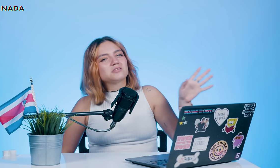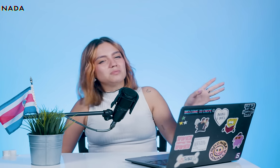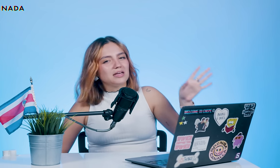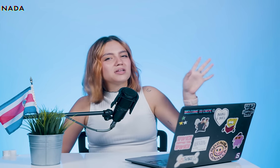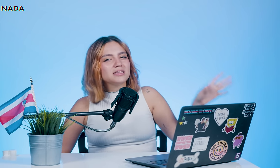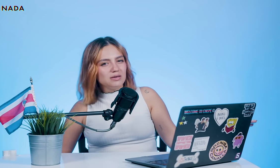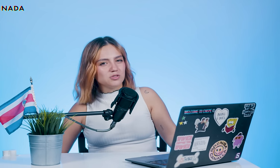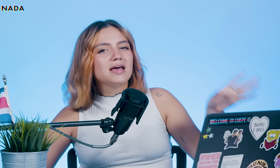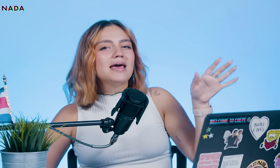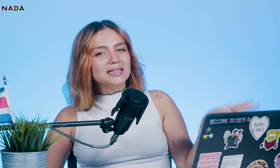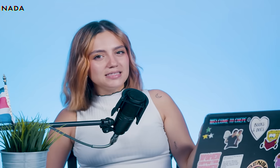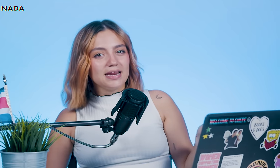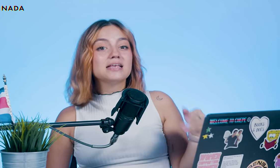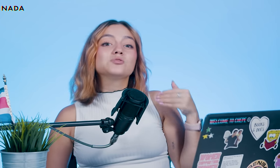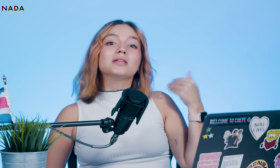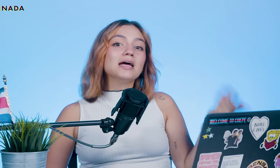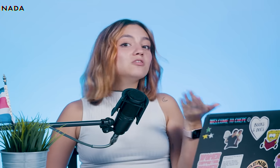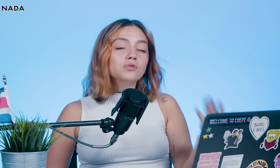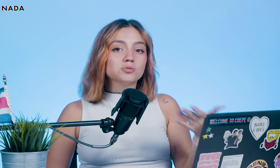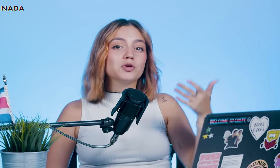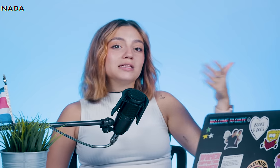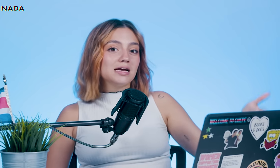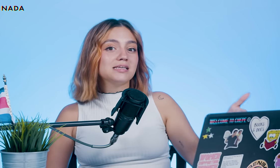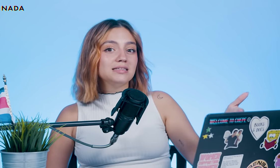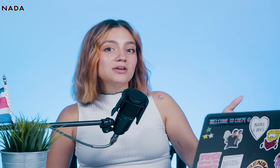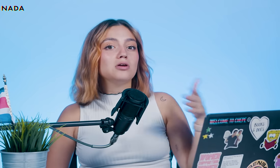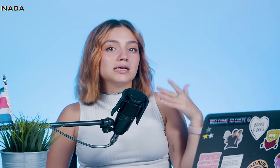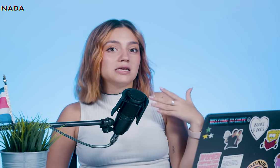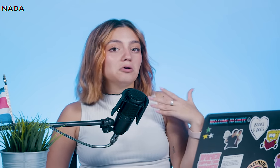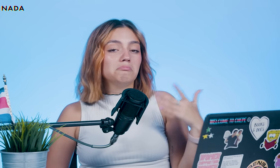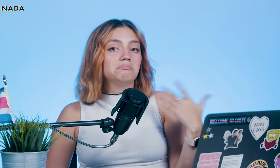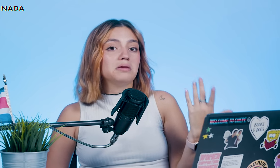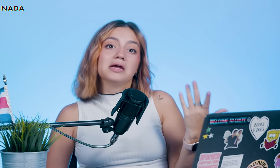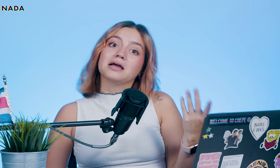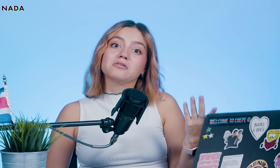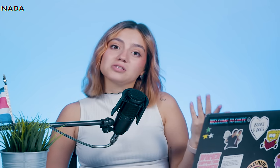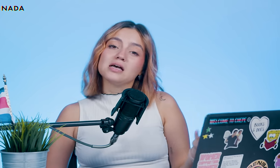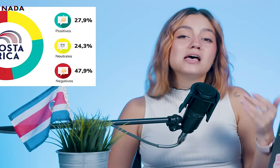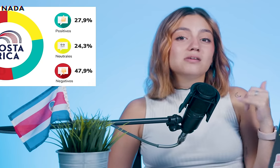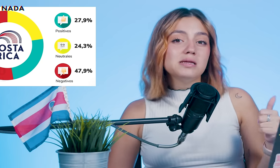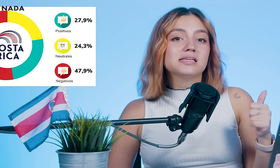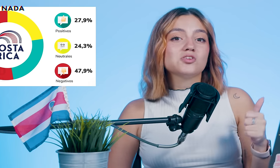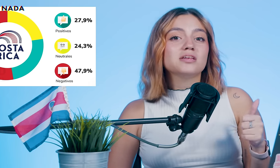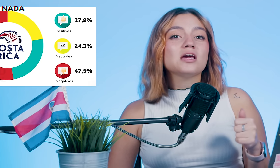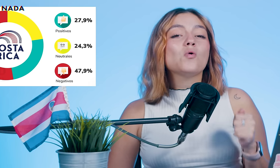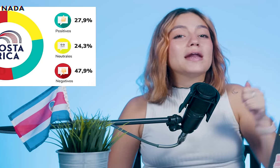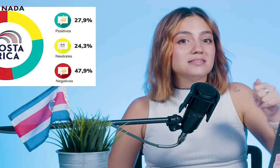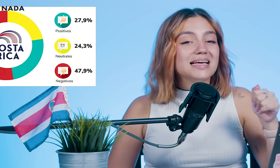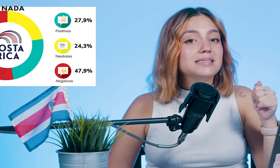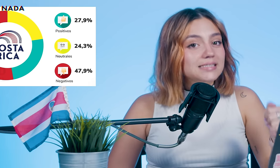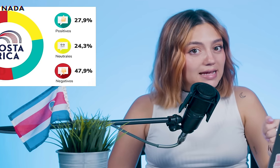más hacia los comentarios negativos es decir en su su eterno esfuerzo por quitarse el tiro le ha salido bien la cosa su administración